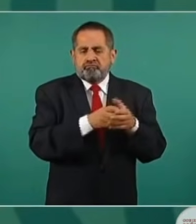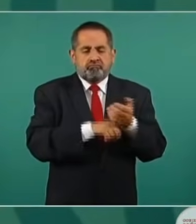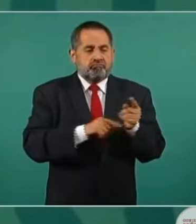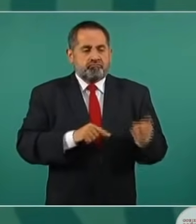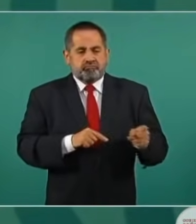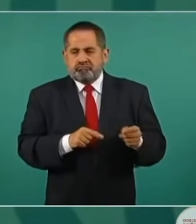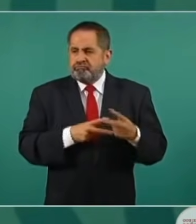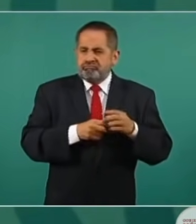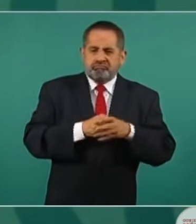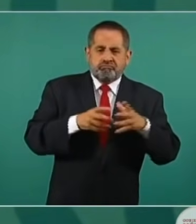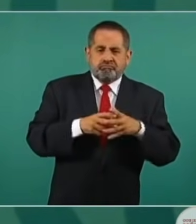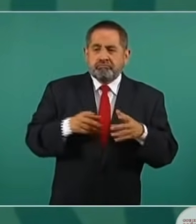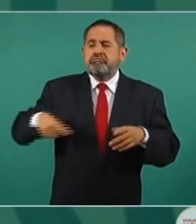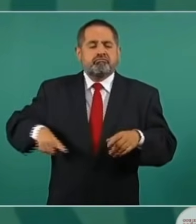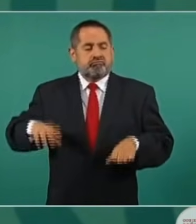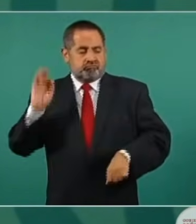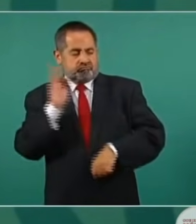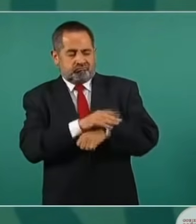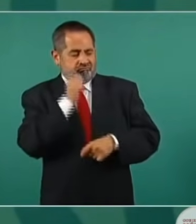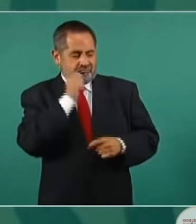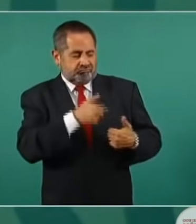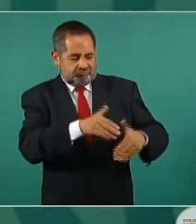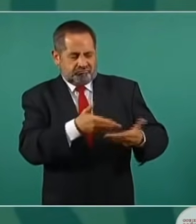que crecieron al amparo del poder.